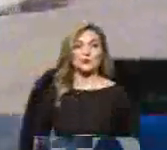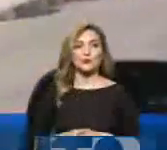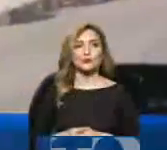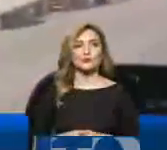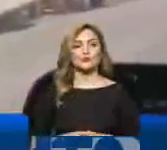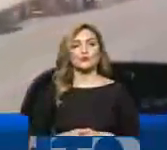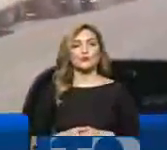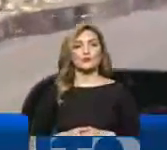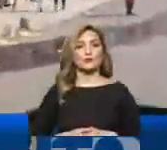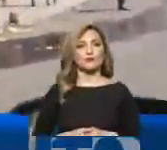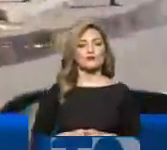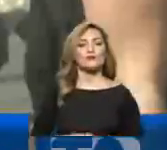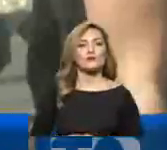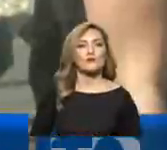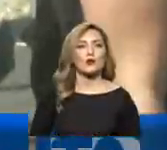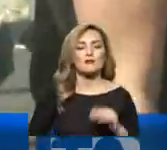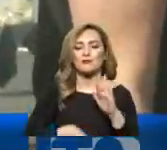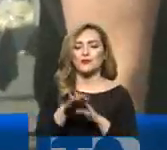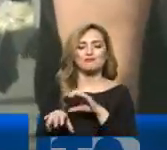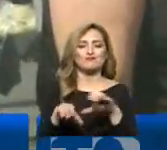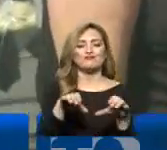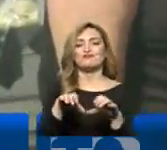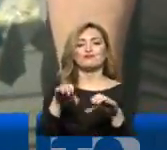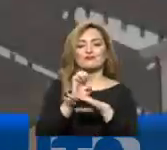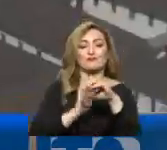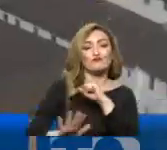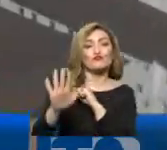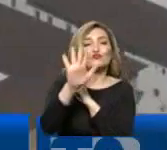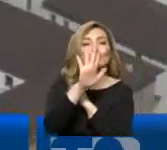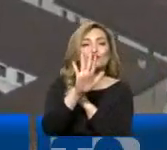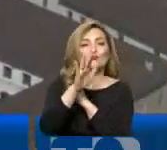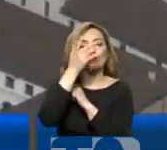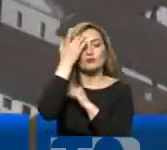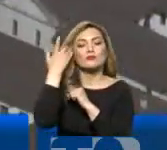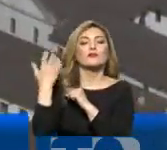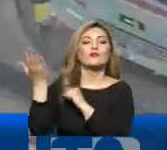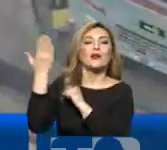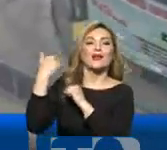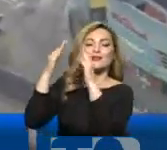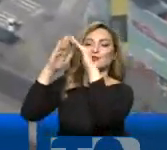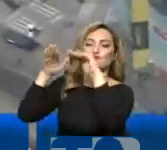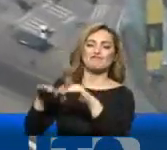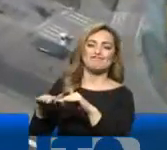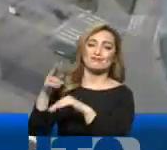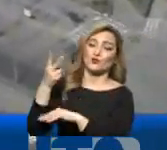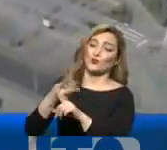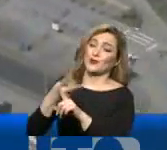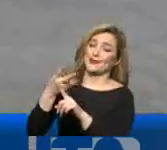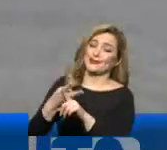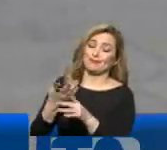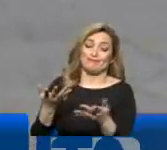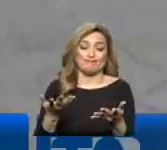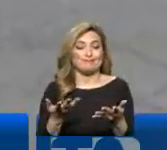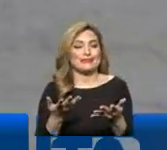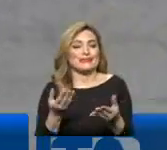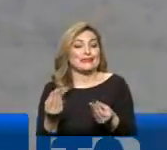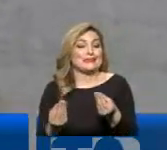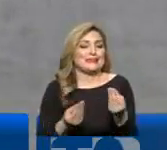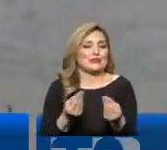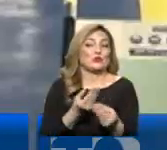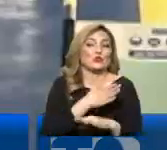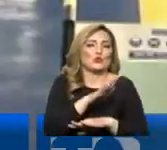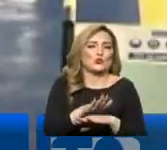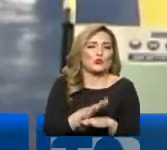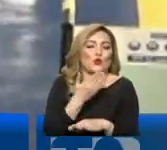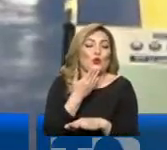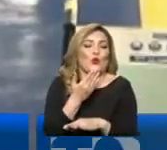Cada vez son más las actividades que se retoman a nivel nacional tras más de 2 meses de confinamiento. Ahora se pone sobre la mesa la